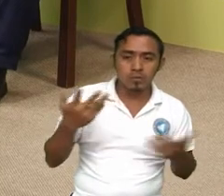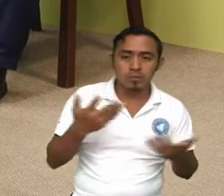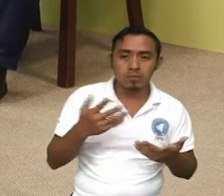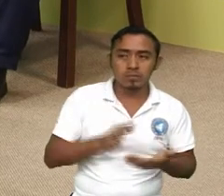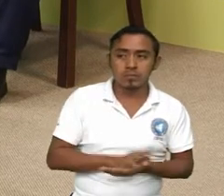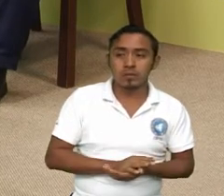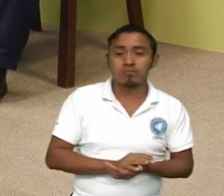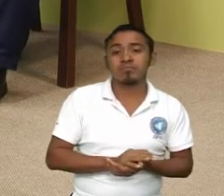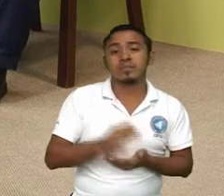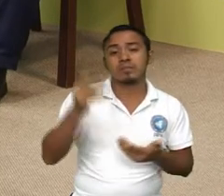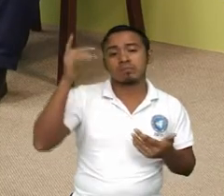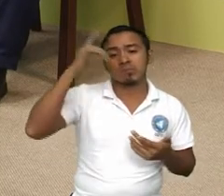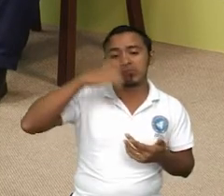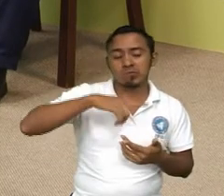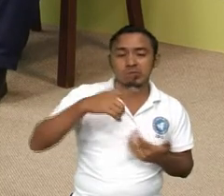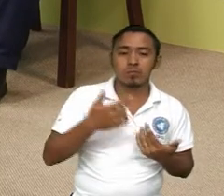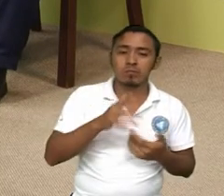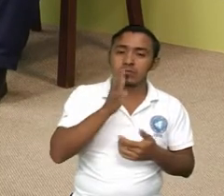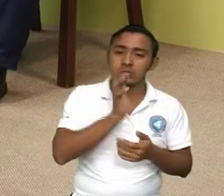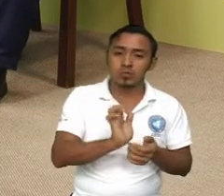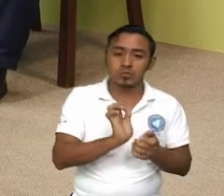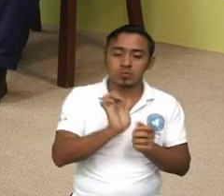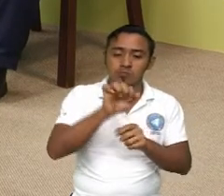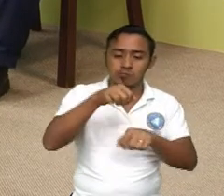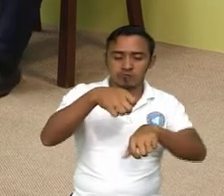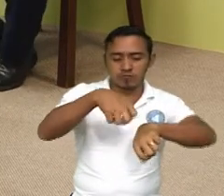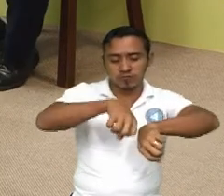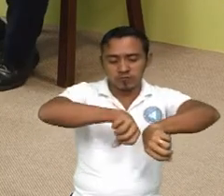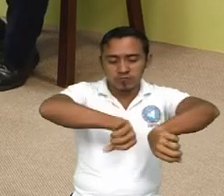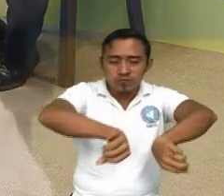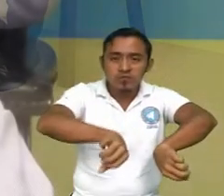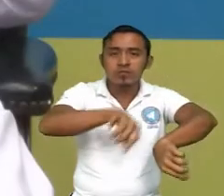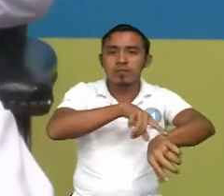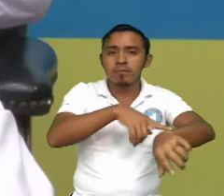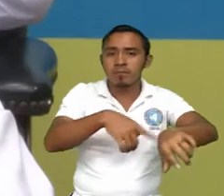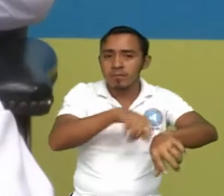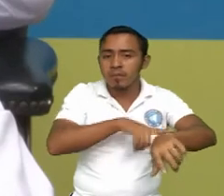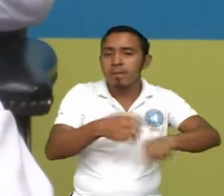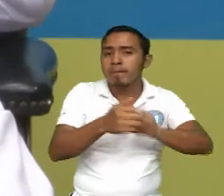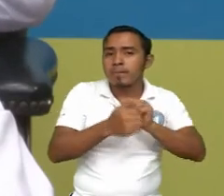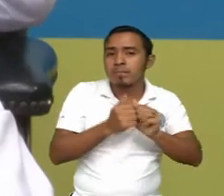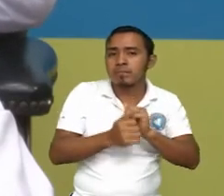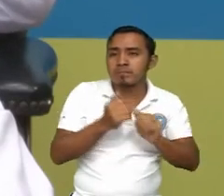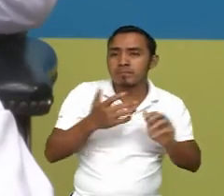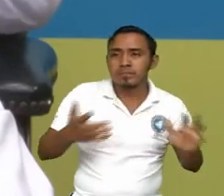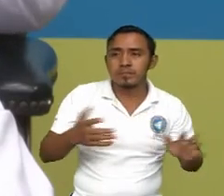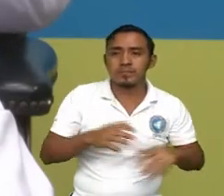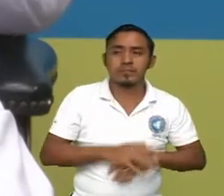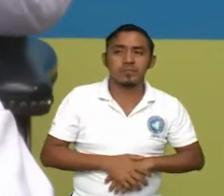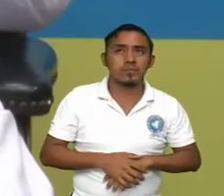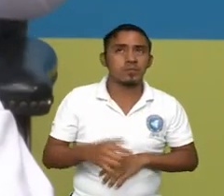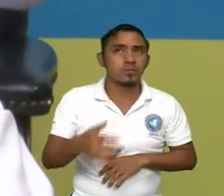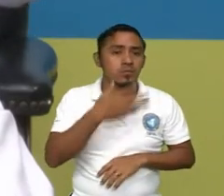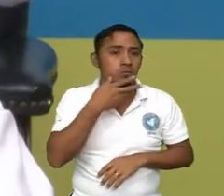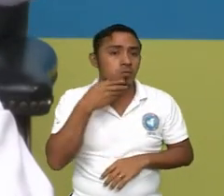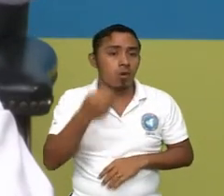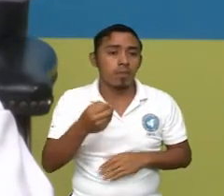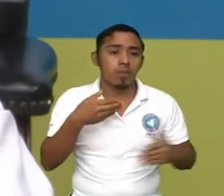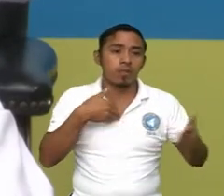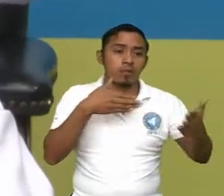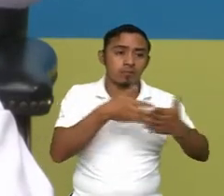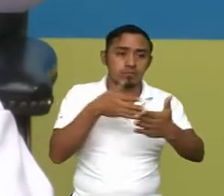joven deformado la deformidad es una de las complicaciones más tristes en estos jóvenes porque porque hacen una limitación